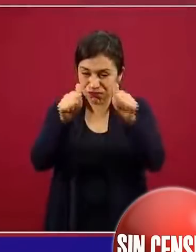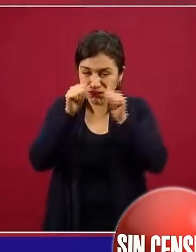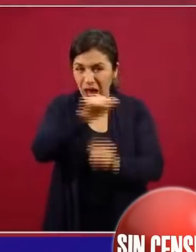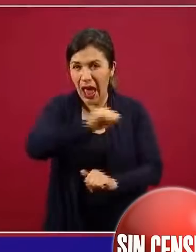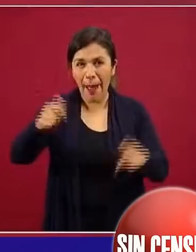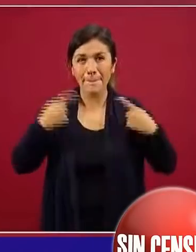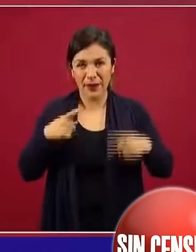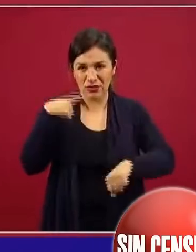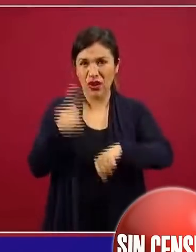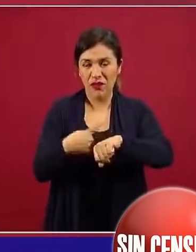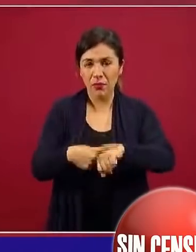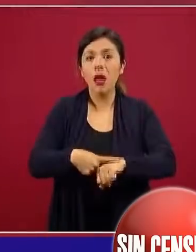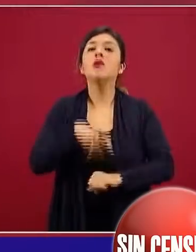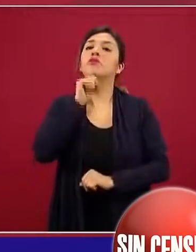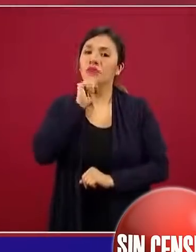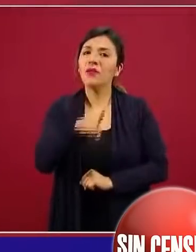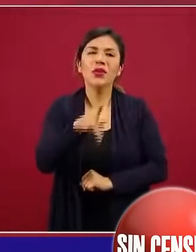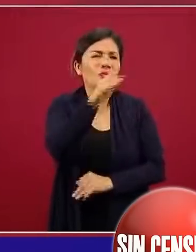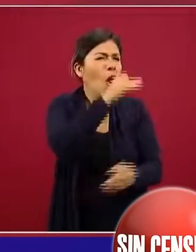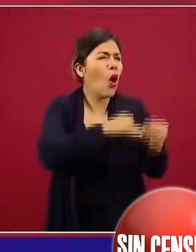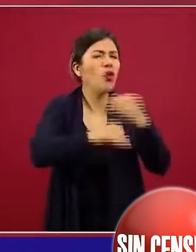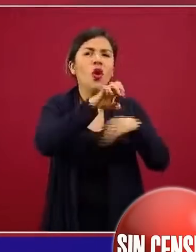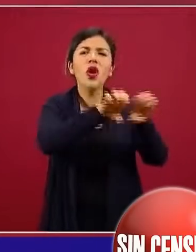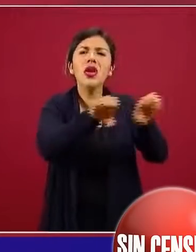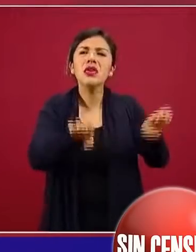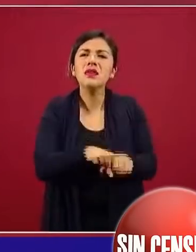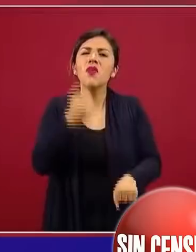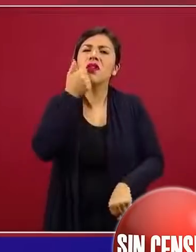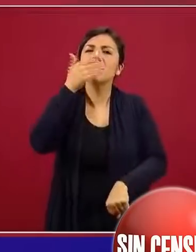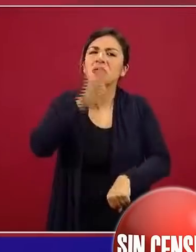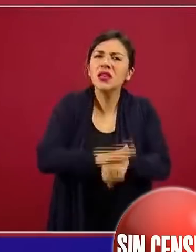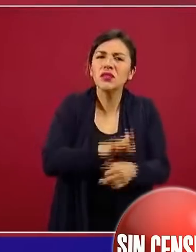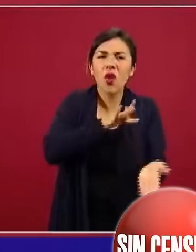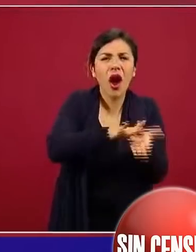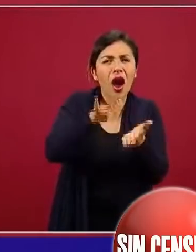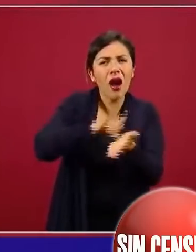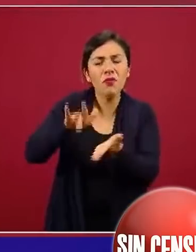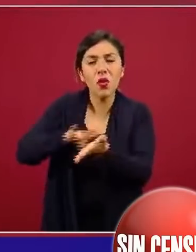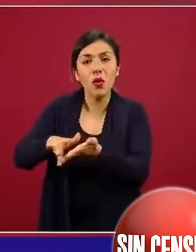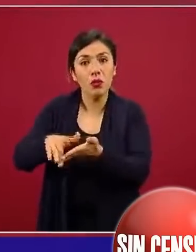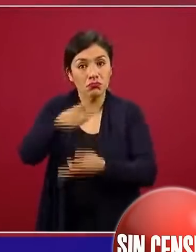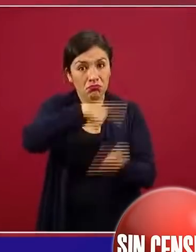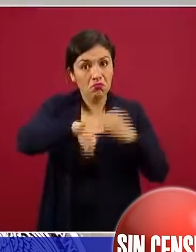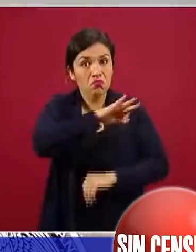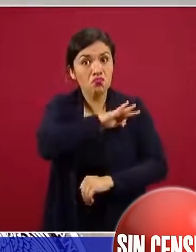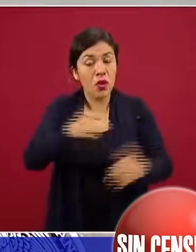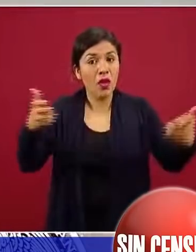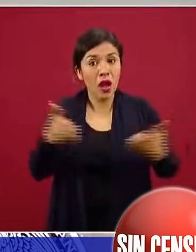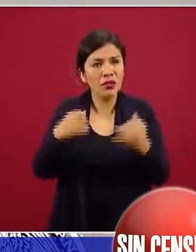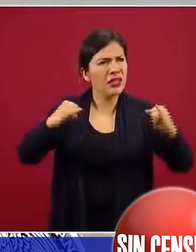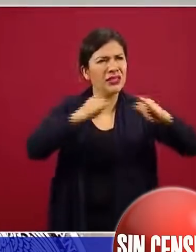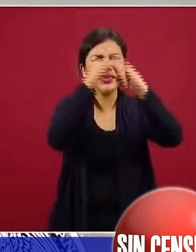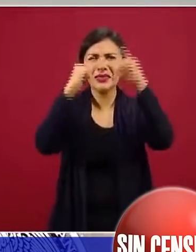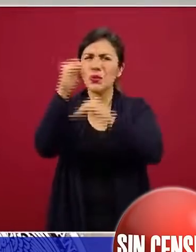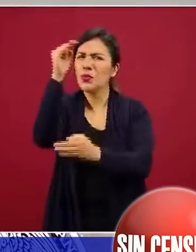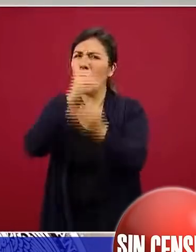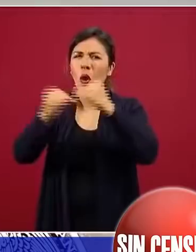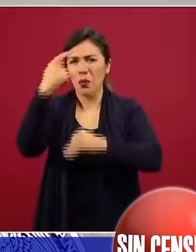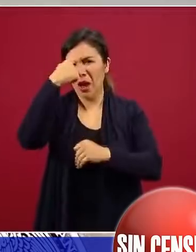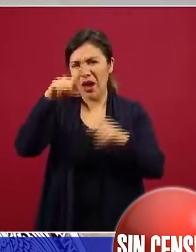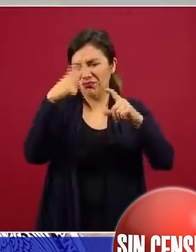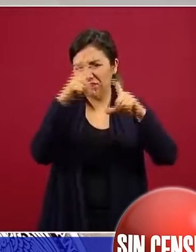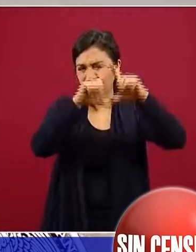de pacientes, sino también todos los equipos administrativos y de apoyo que han permitido en todas las instituciones del sector